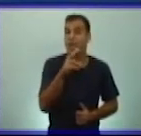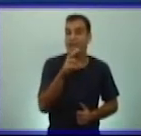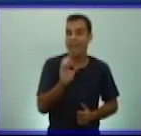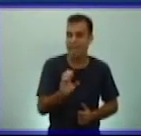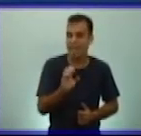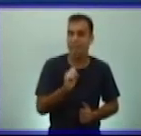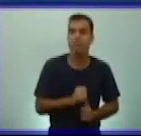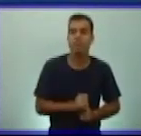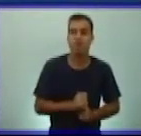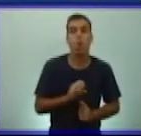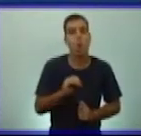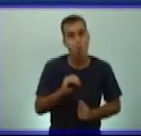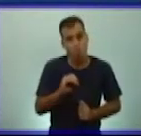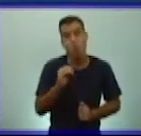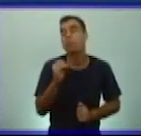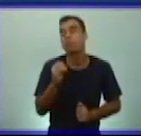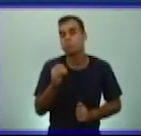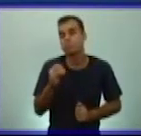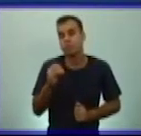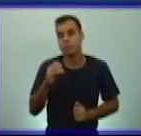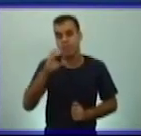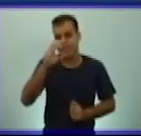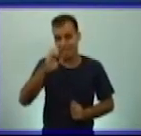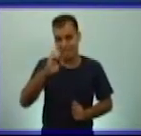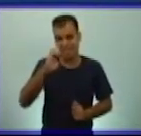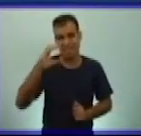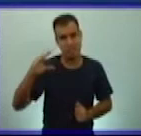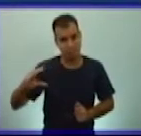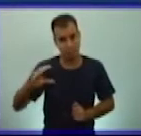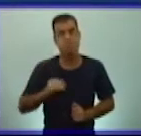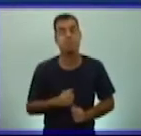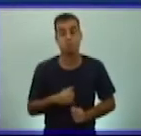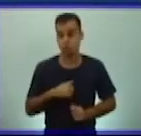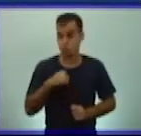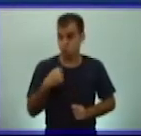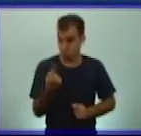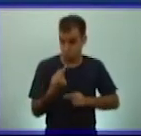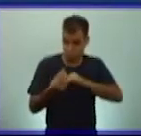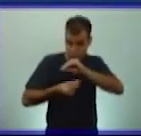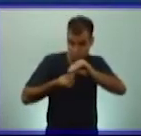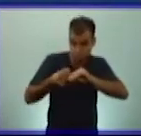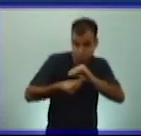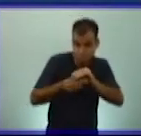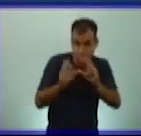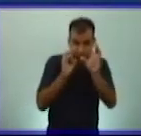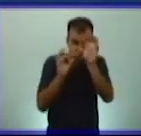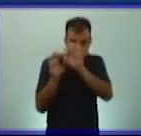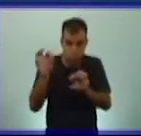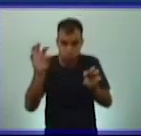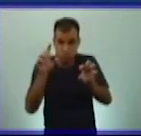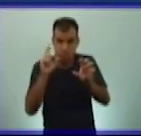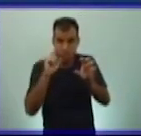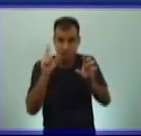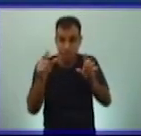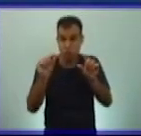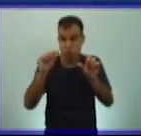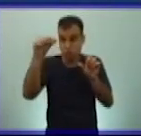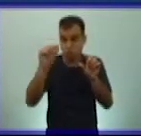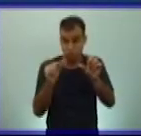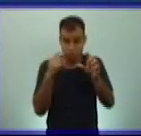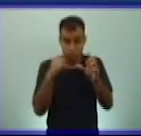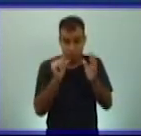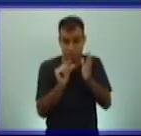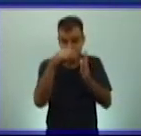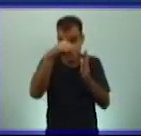energía cinética. Entonces, en este caso, si nosotros cambiamos de posición al interruptor,